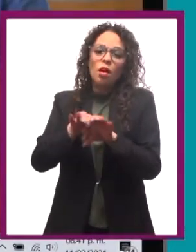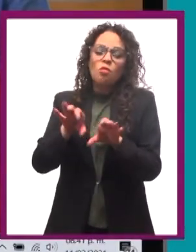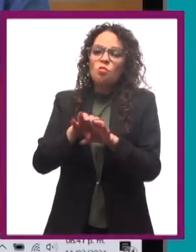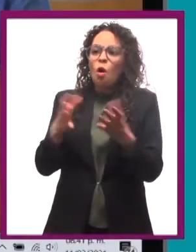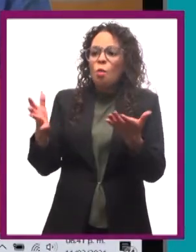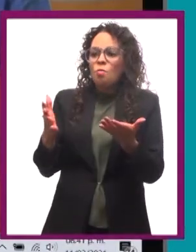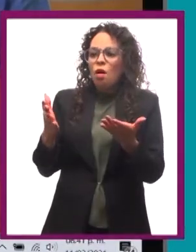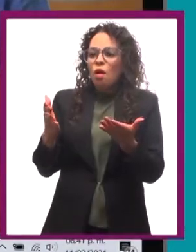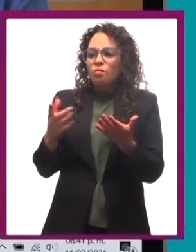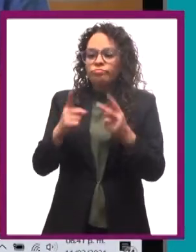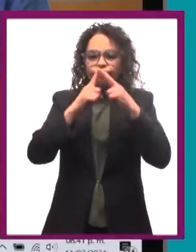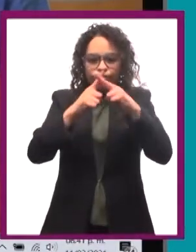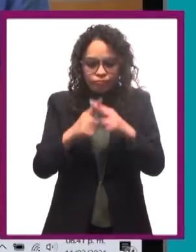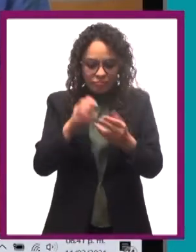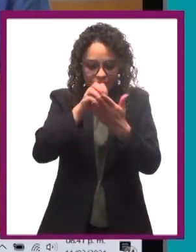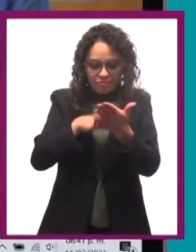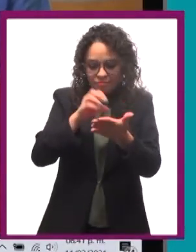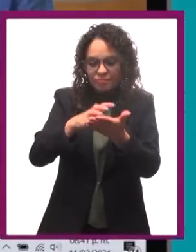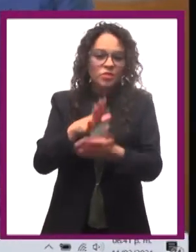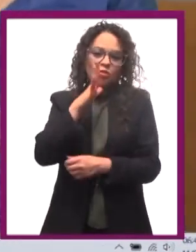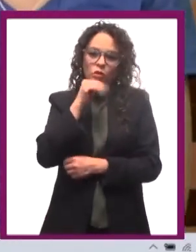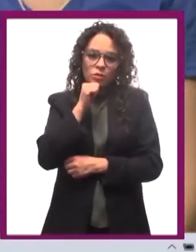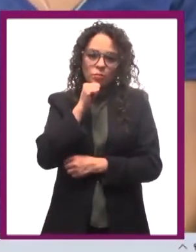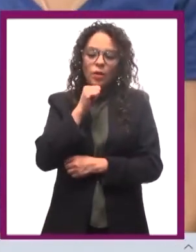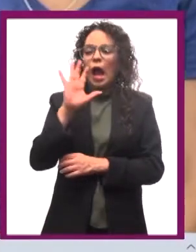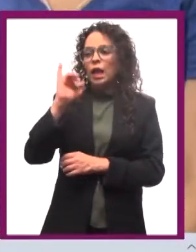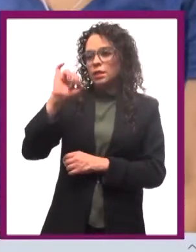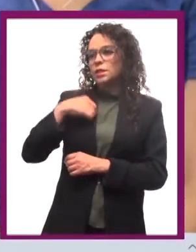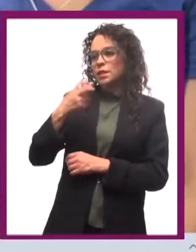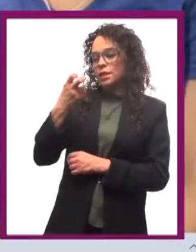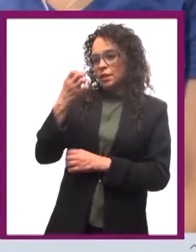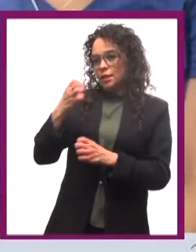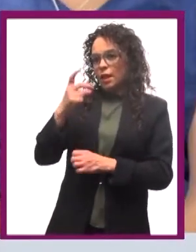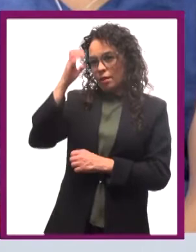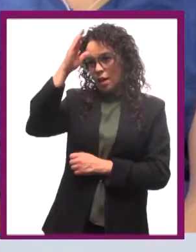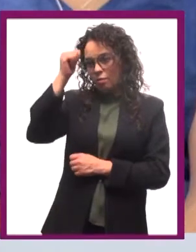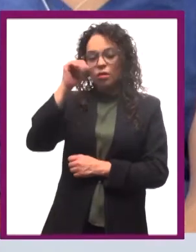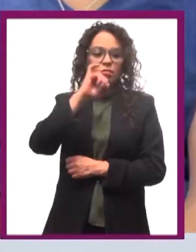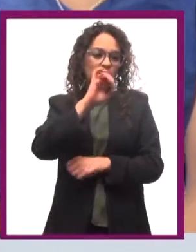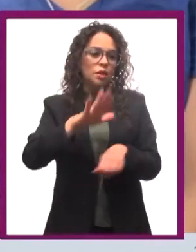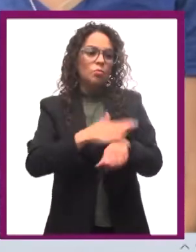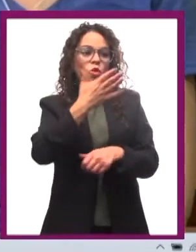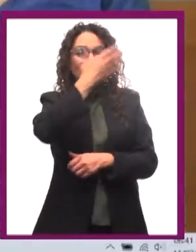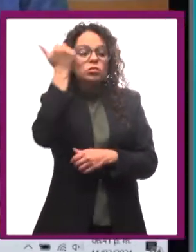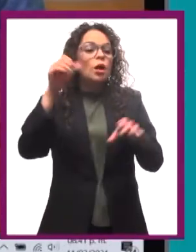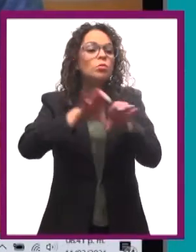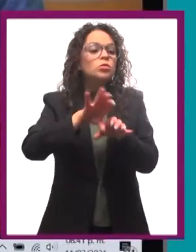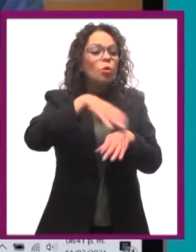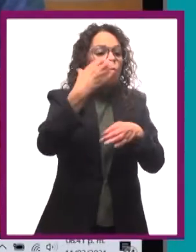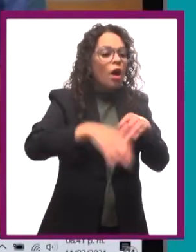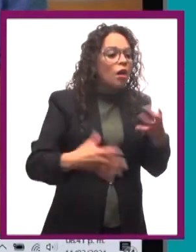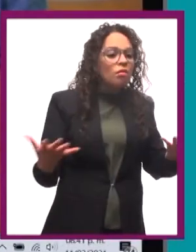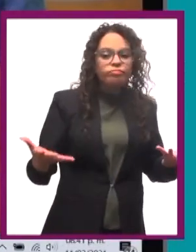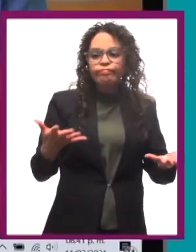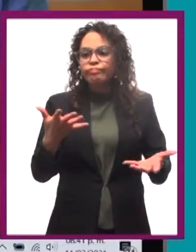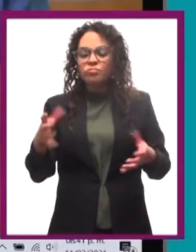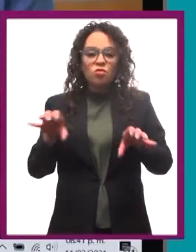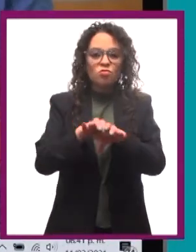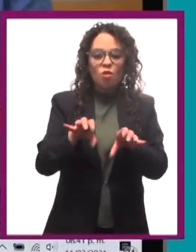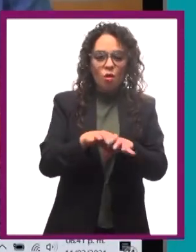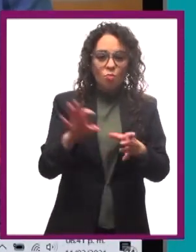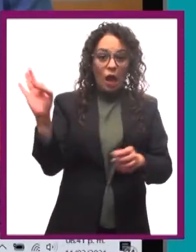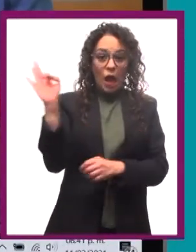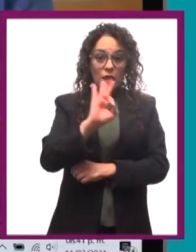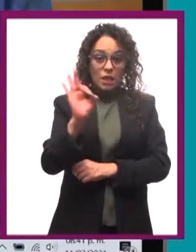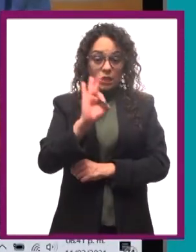medir. En eso estoy de acuerdo contigo. Es incierto, porque no sabemos bien a bien cómo acabará. Claro,